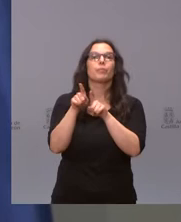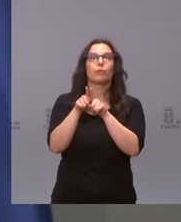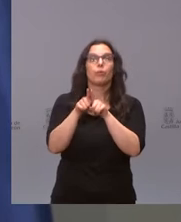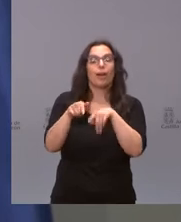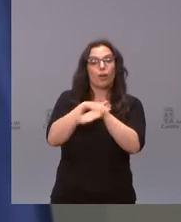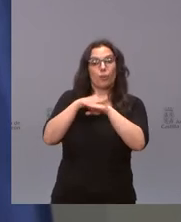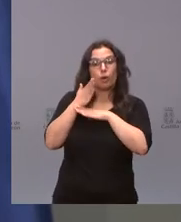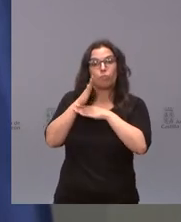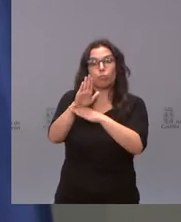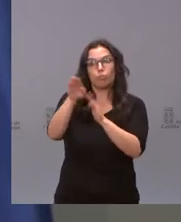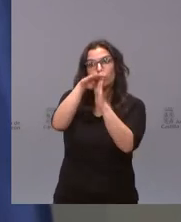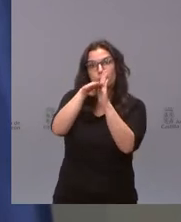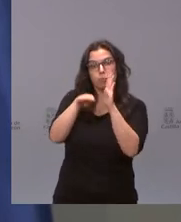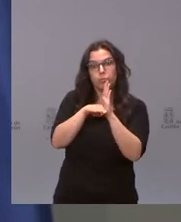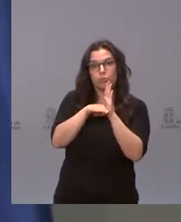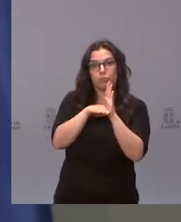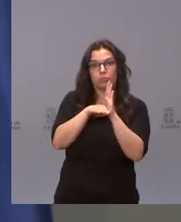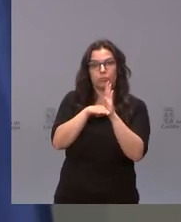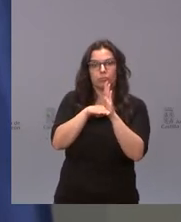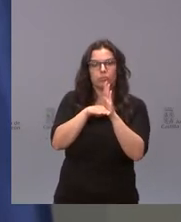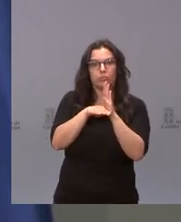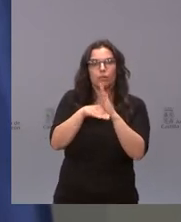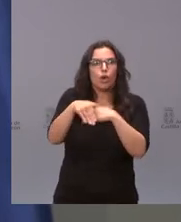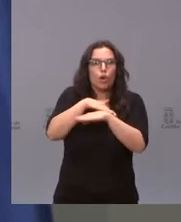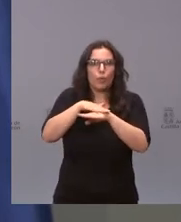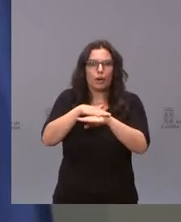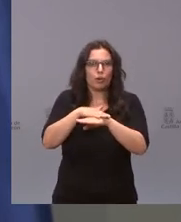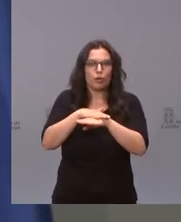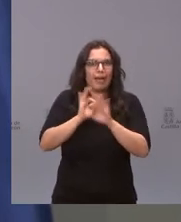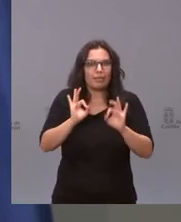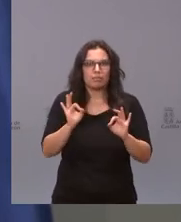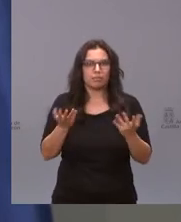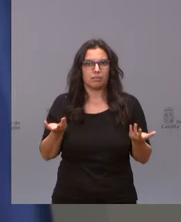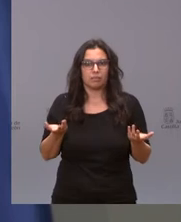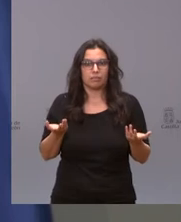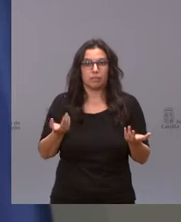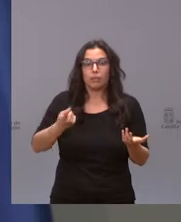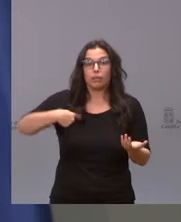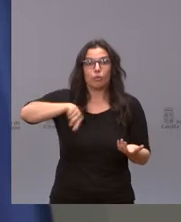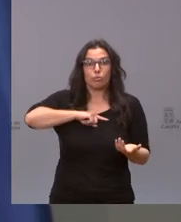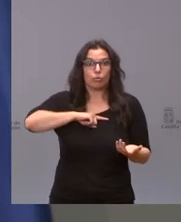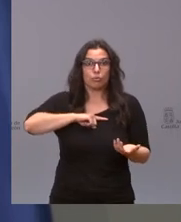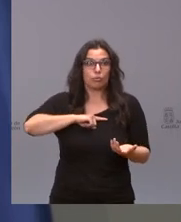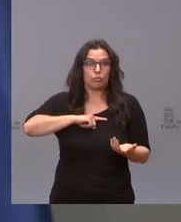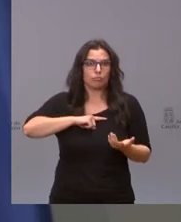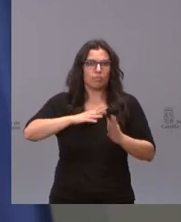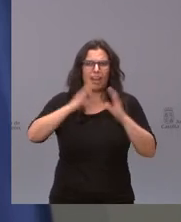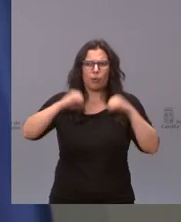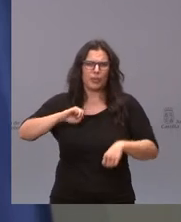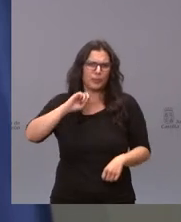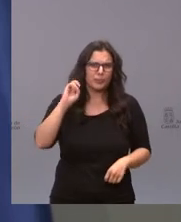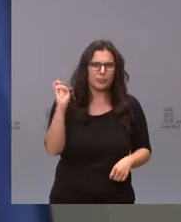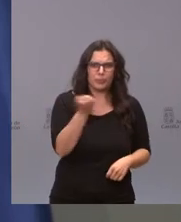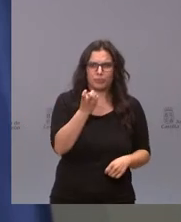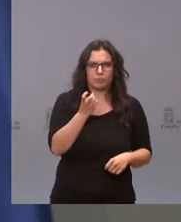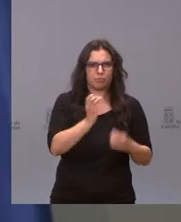ejecutivo y que es el ejecutivo quien gobierna y que nosotros tenemos multitud de acuerdos listos para